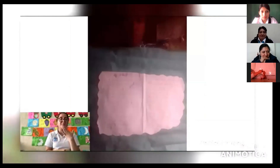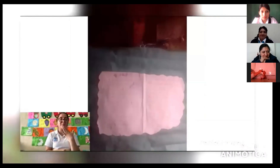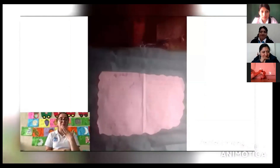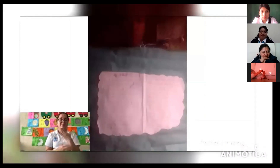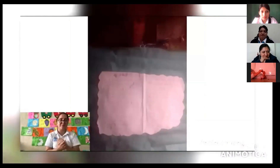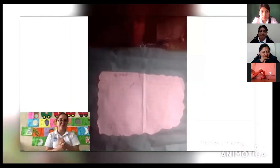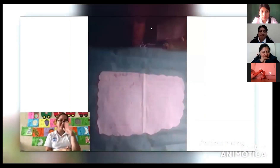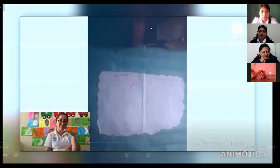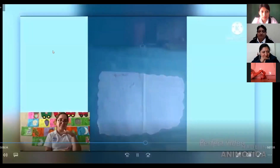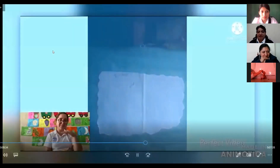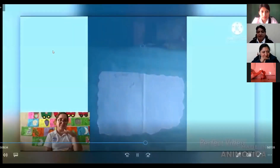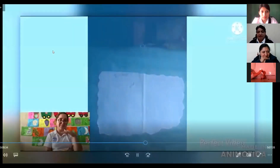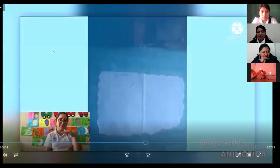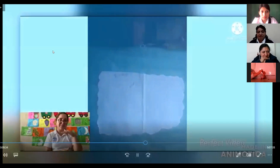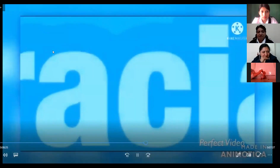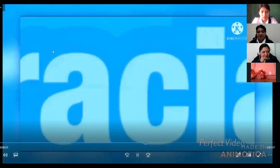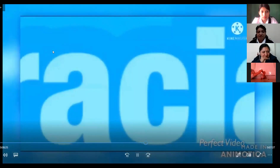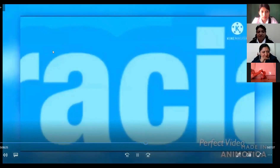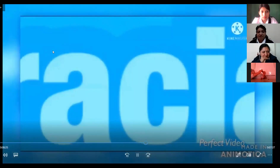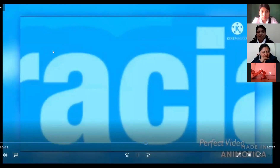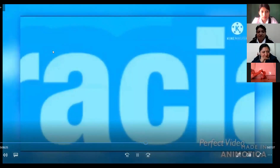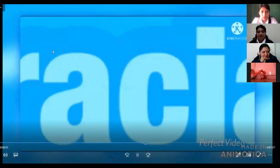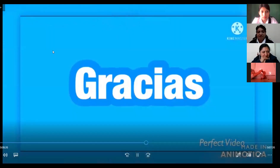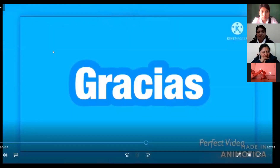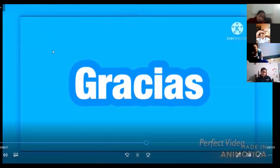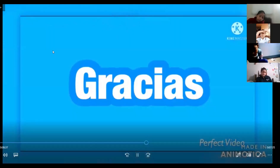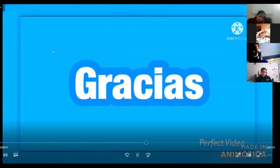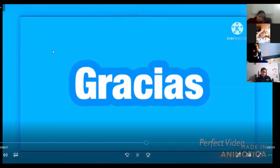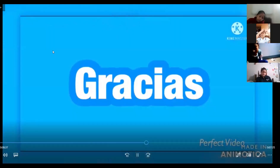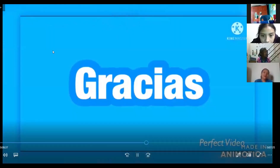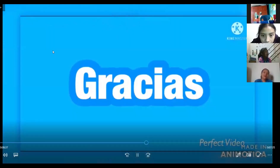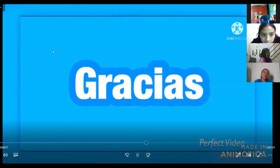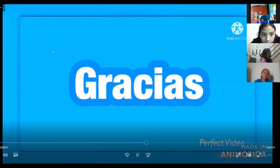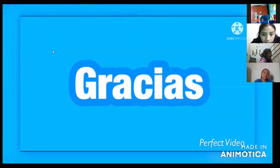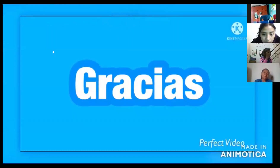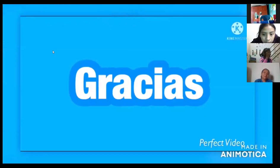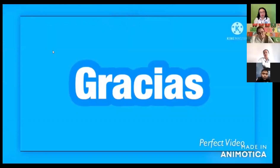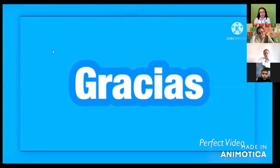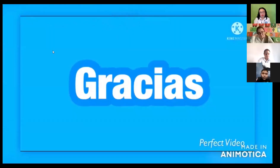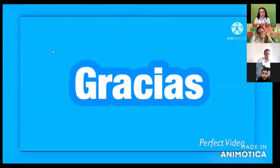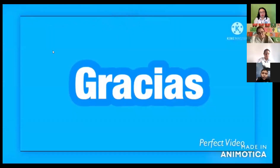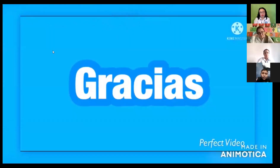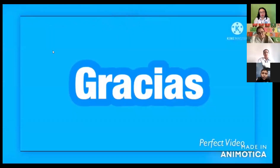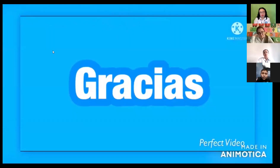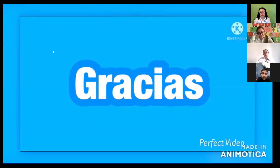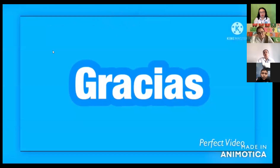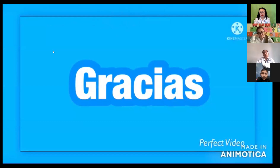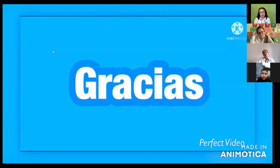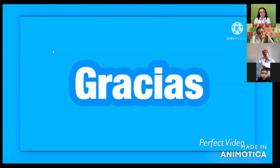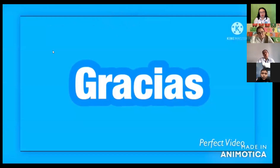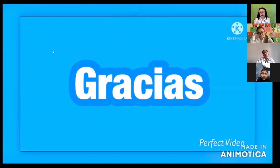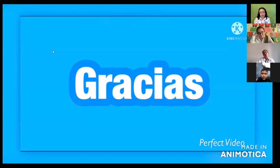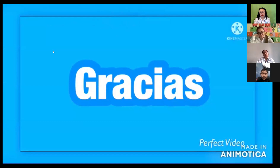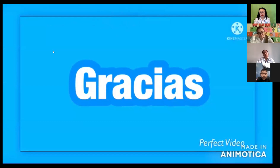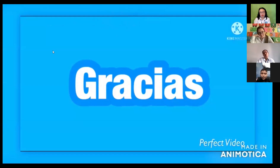Dios por tenerte en mi vida, hijo mío. En un fondo de color celeste, en letras blancas, dice: gracias.